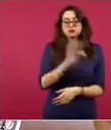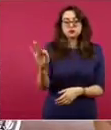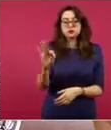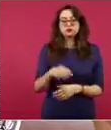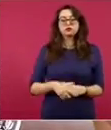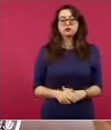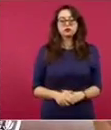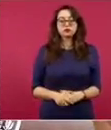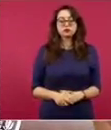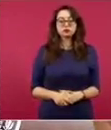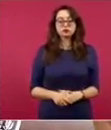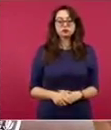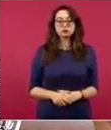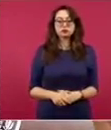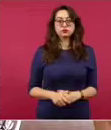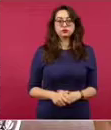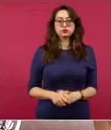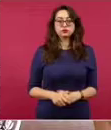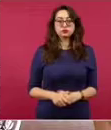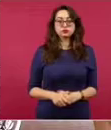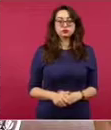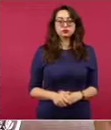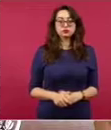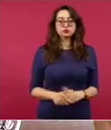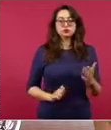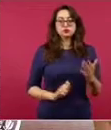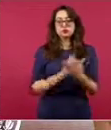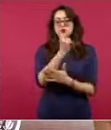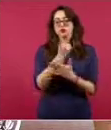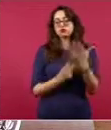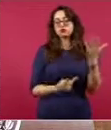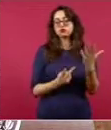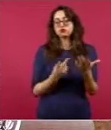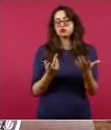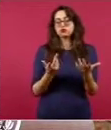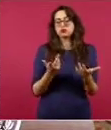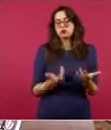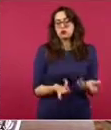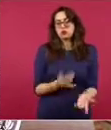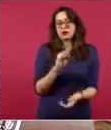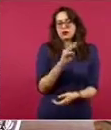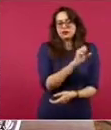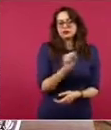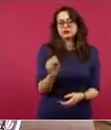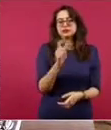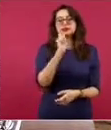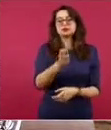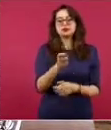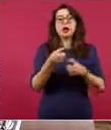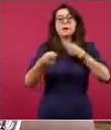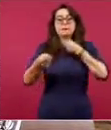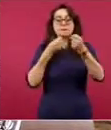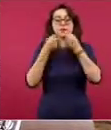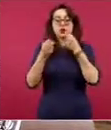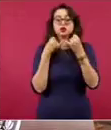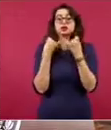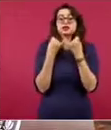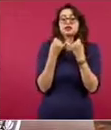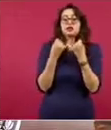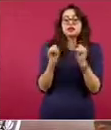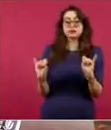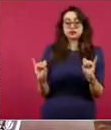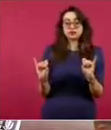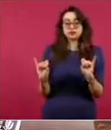programa para periodistas independientes en el sentido de que quienes trabajan en un medio